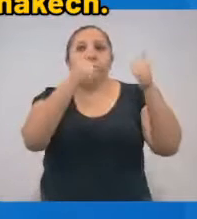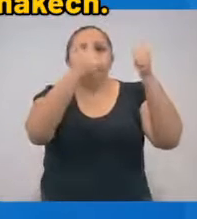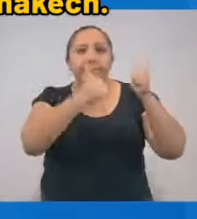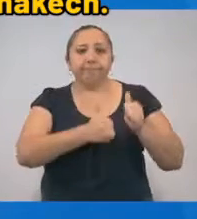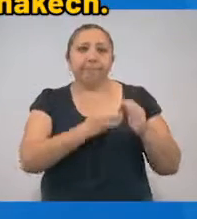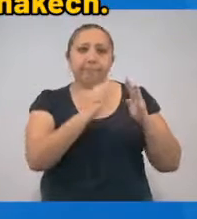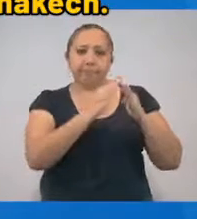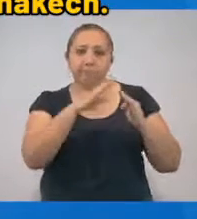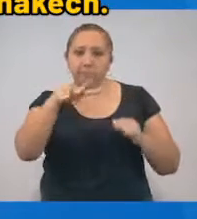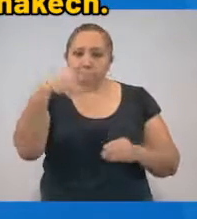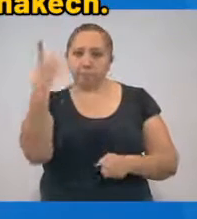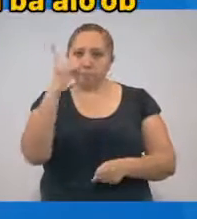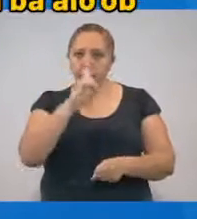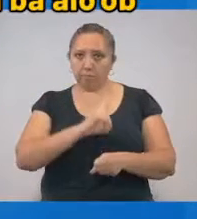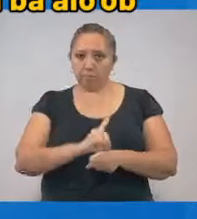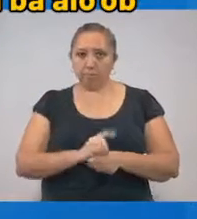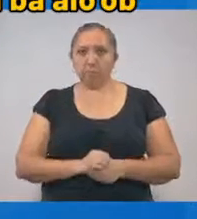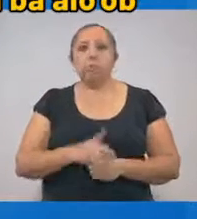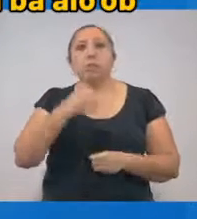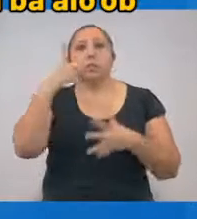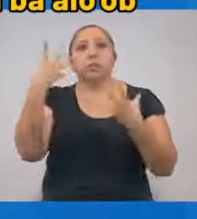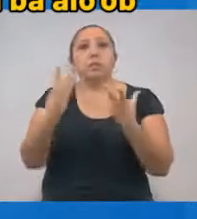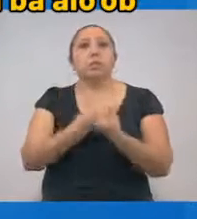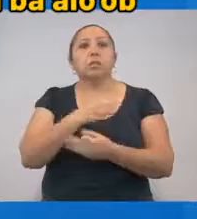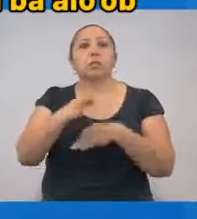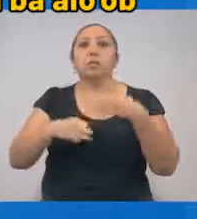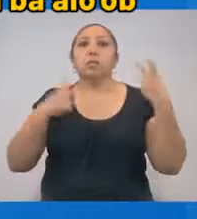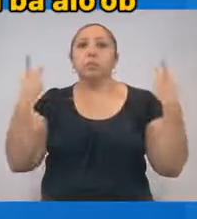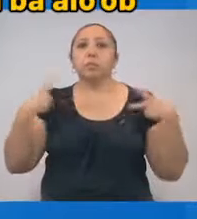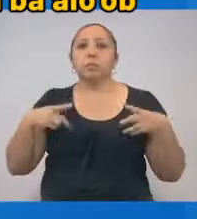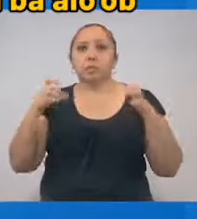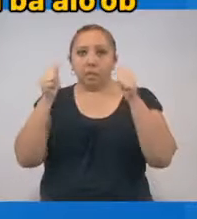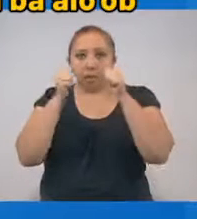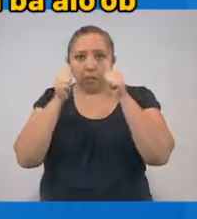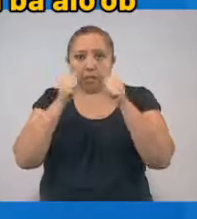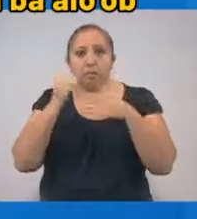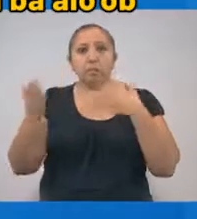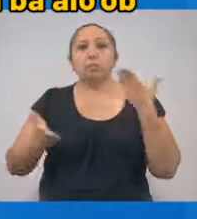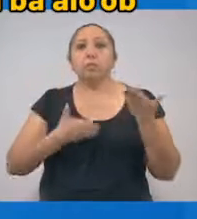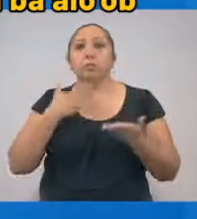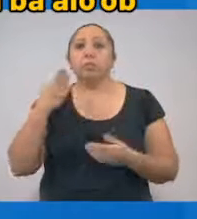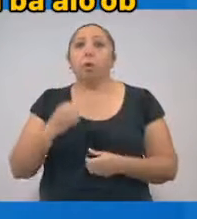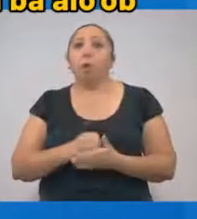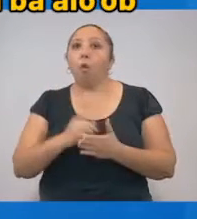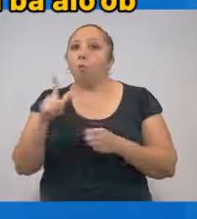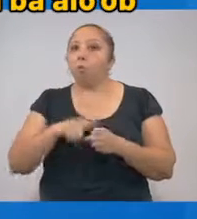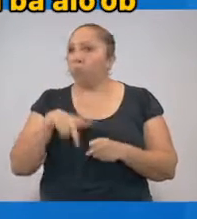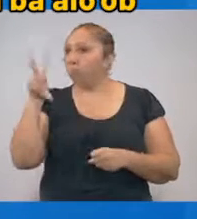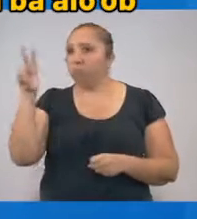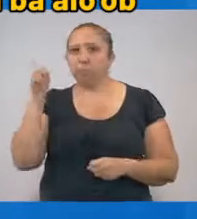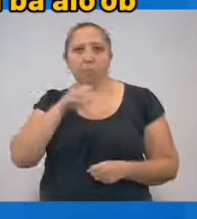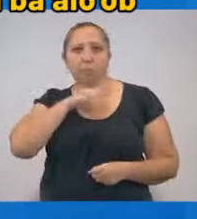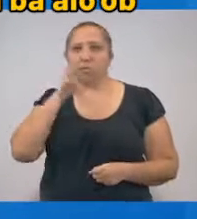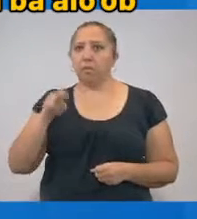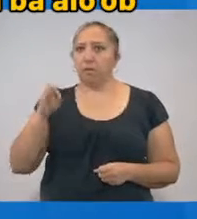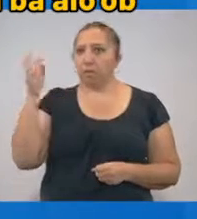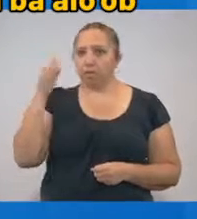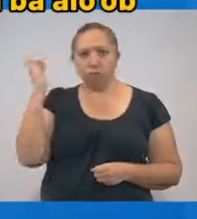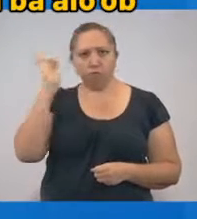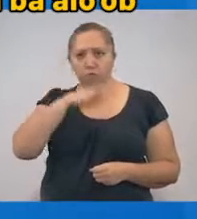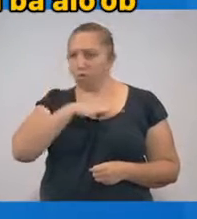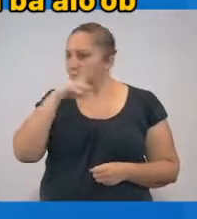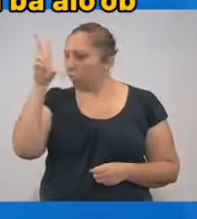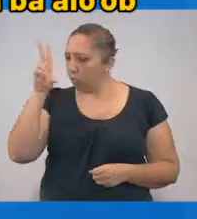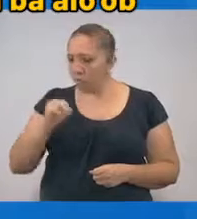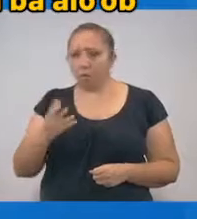aislado durante 14 días. Exhortamos a la población a estar atenta a los avisos oficiales y evitar difundir mensajes o audios con